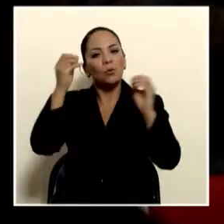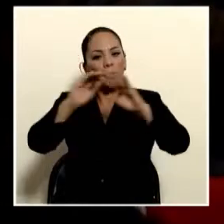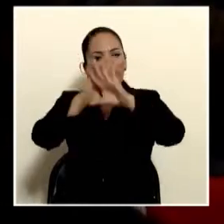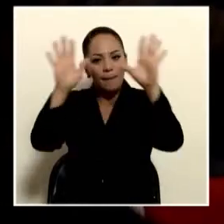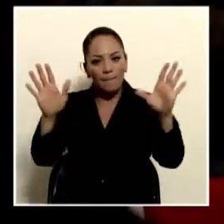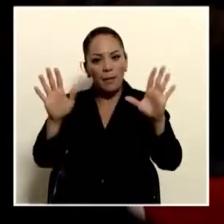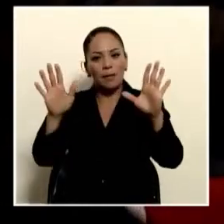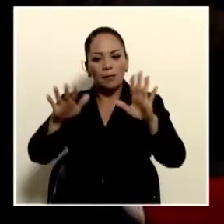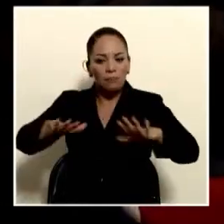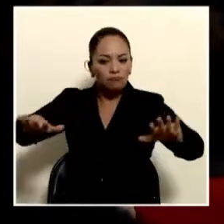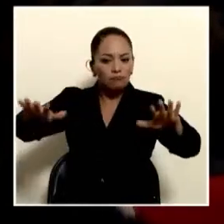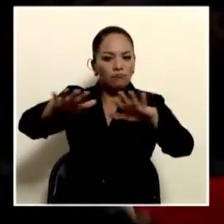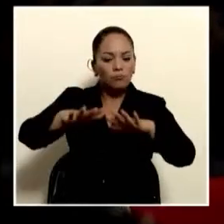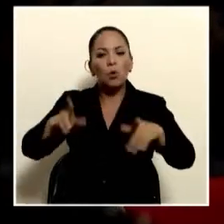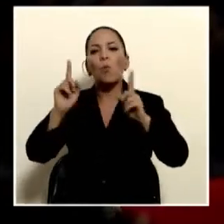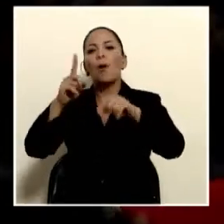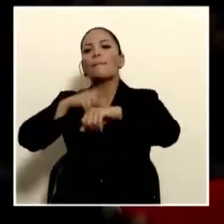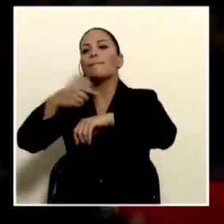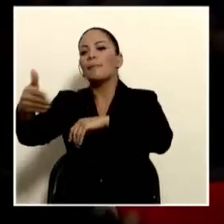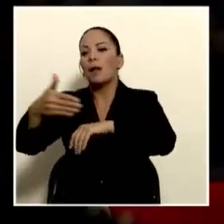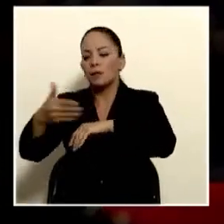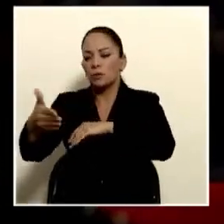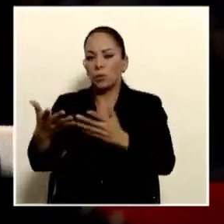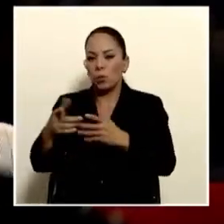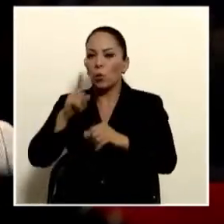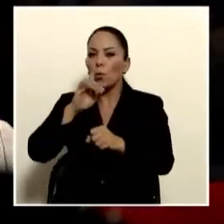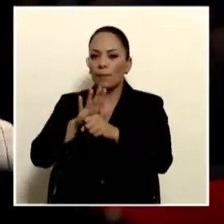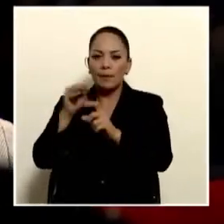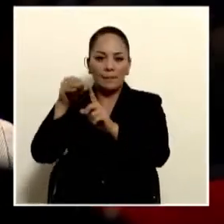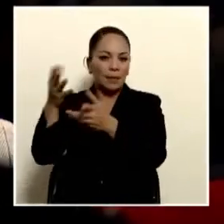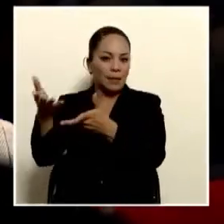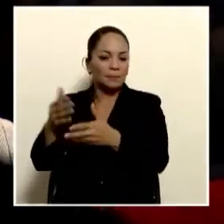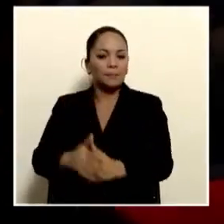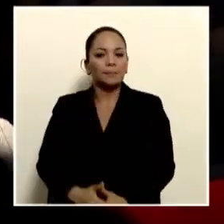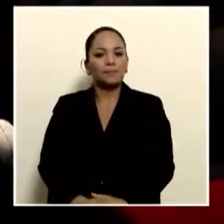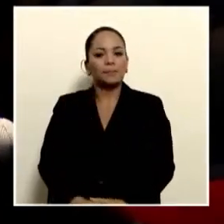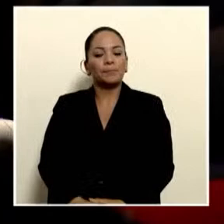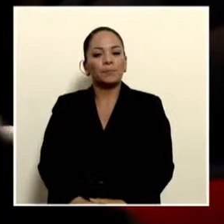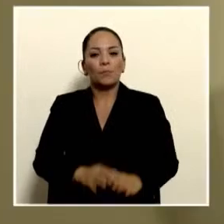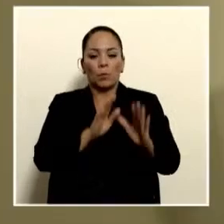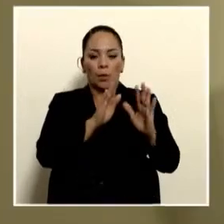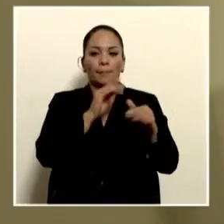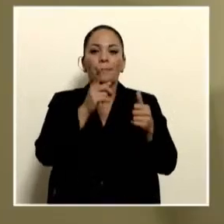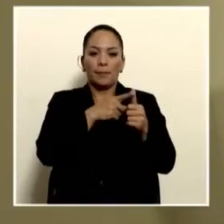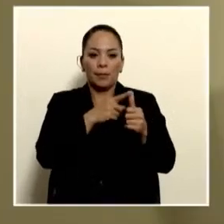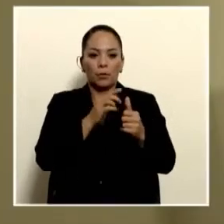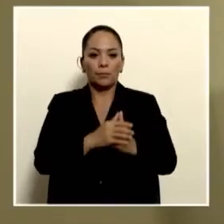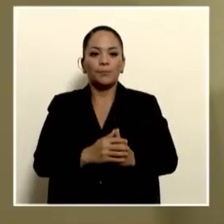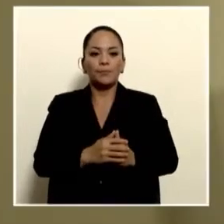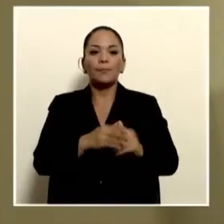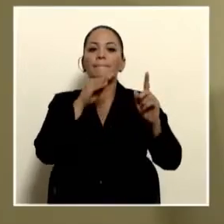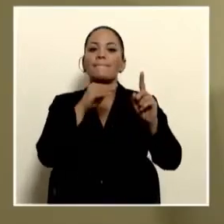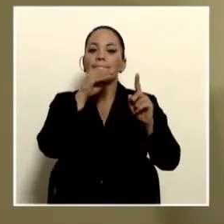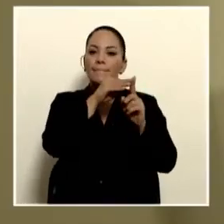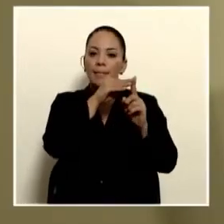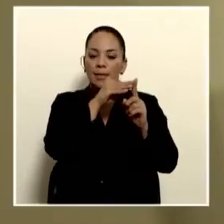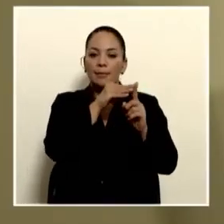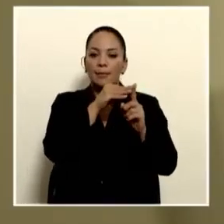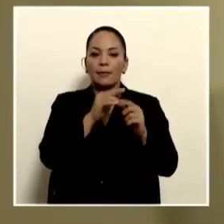panorama, ¿a qué plazo considera usted que podría cumplir esa meta? Mire, primero, la meta